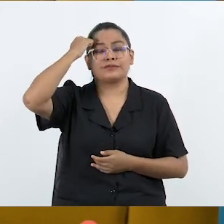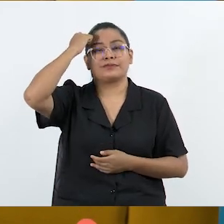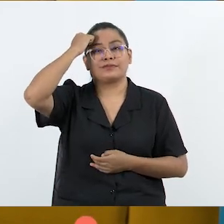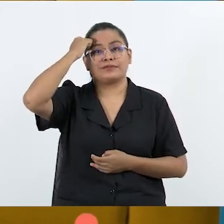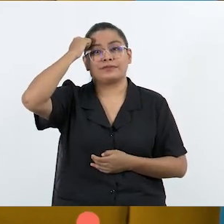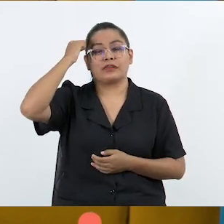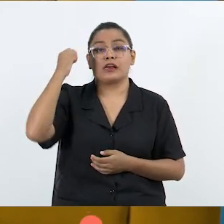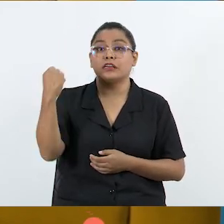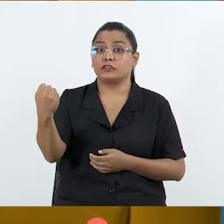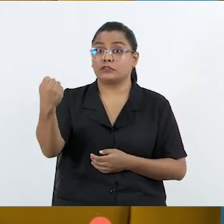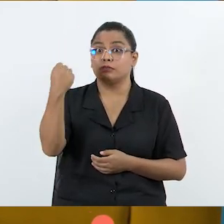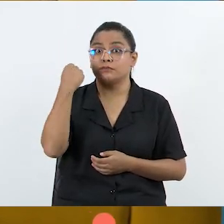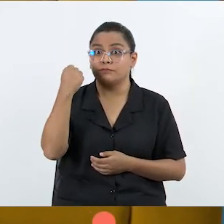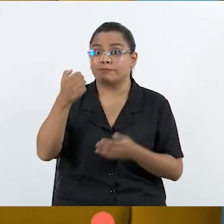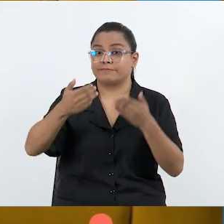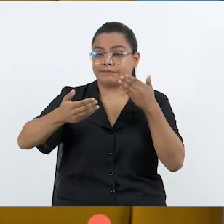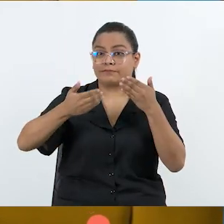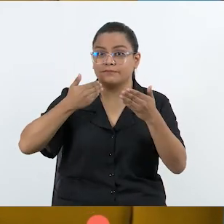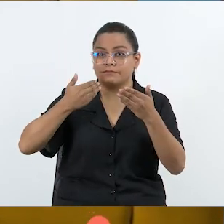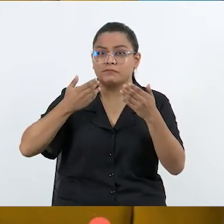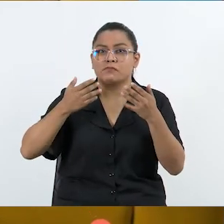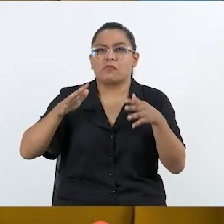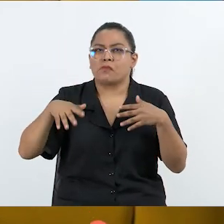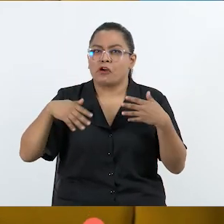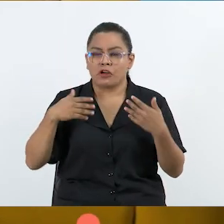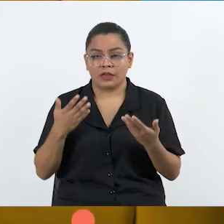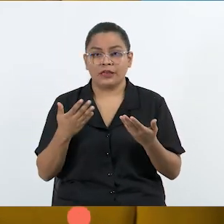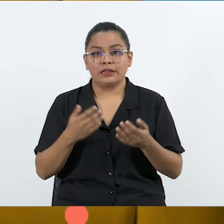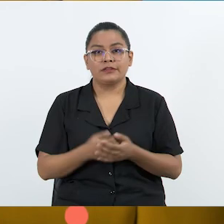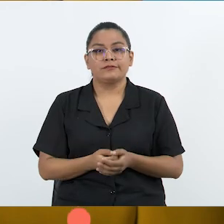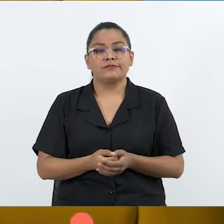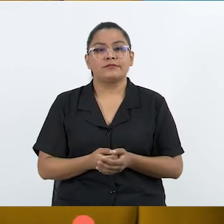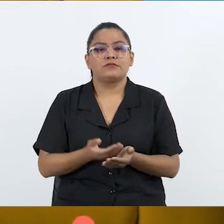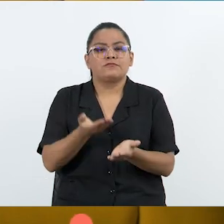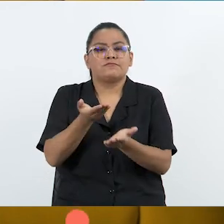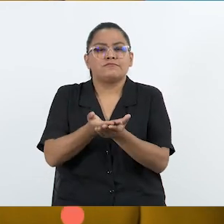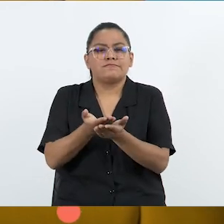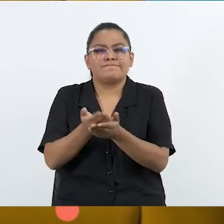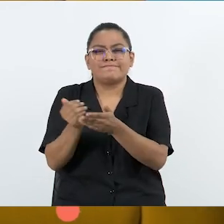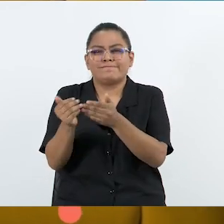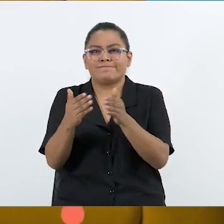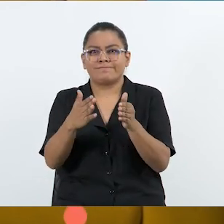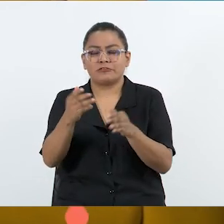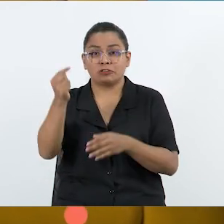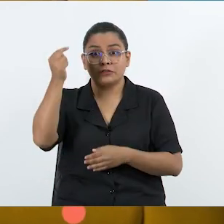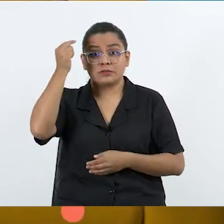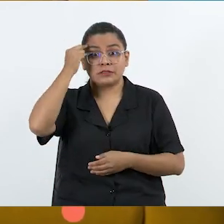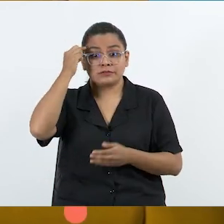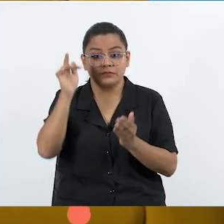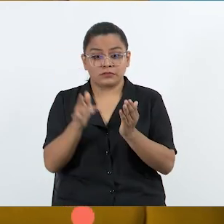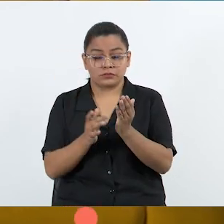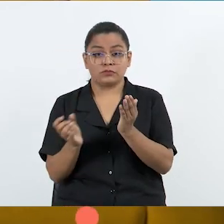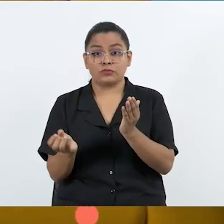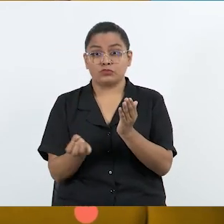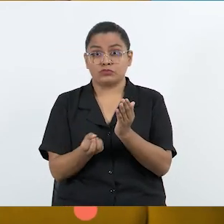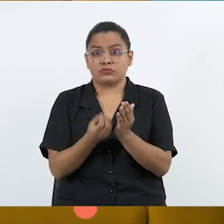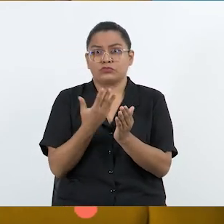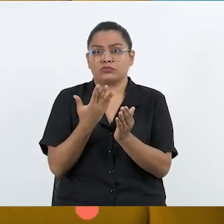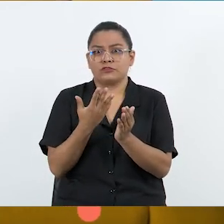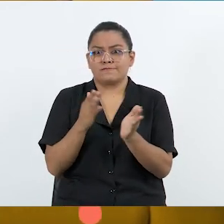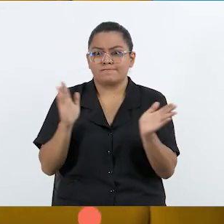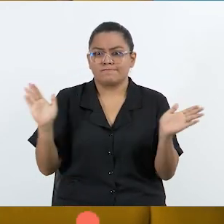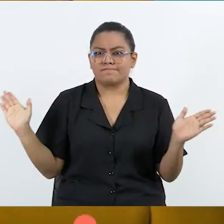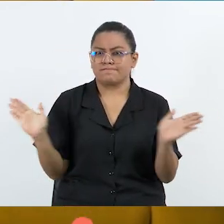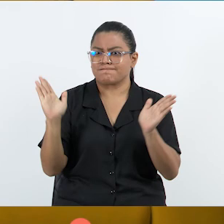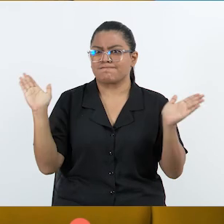para aprender. Es importante señalar esto, ya que a diferencia de muchas propuestas que consideran que las